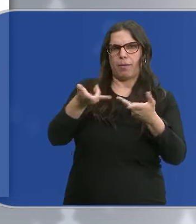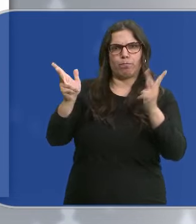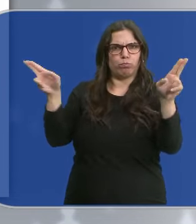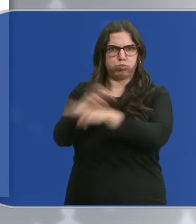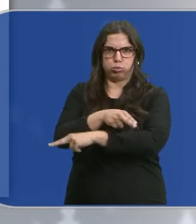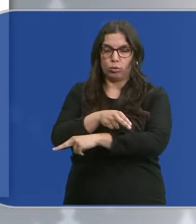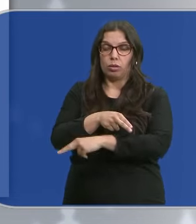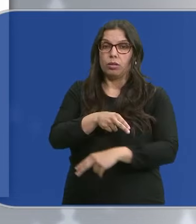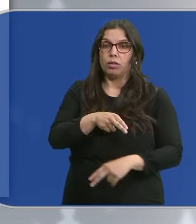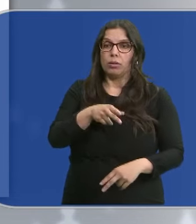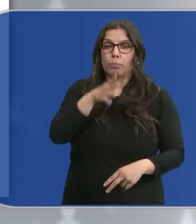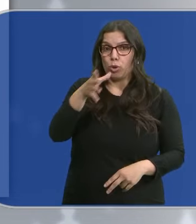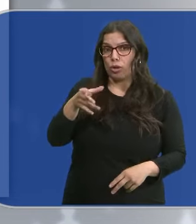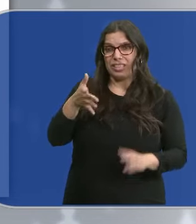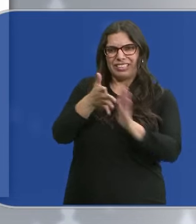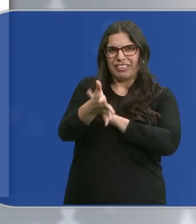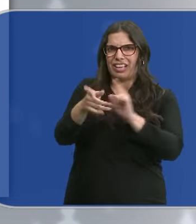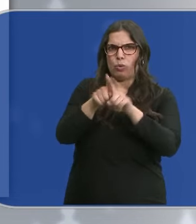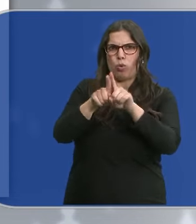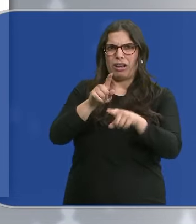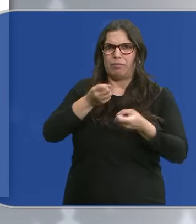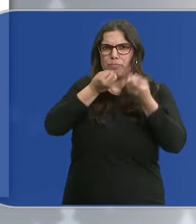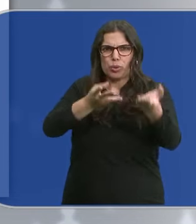como injustificables y de carácter xenófobo.